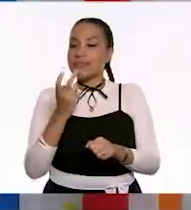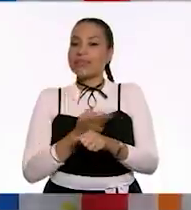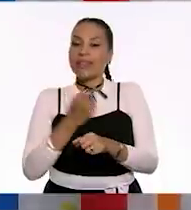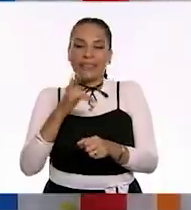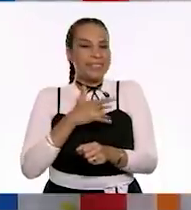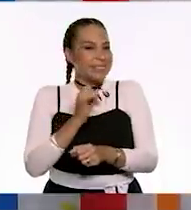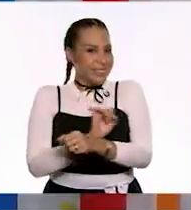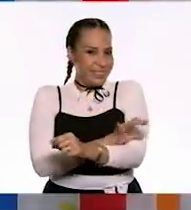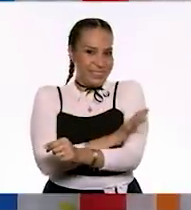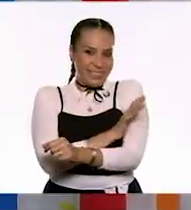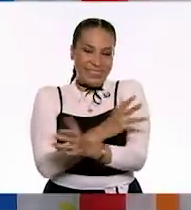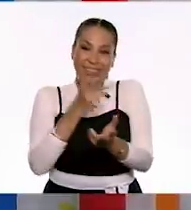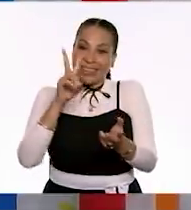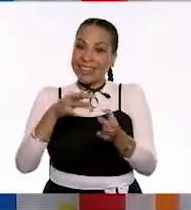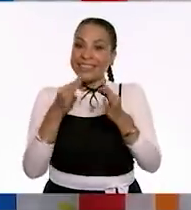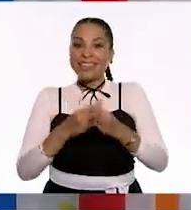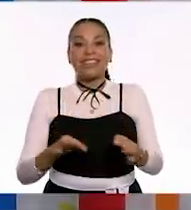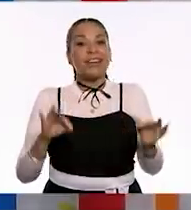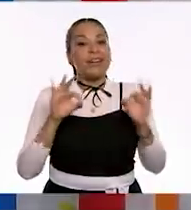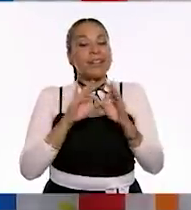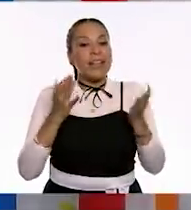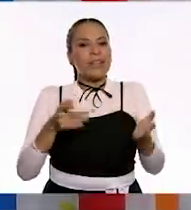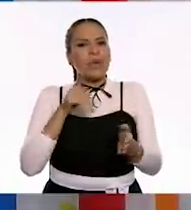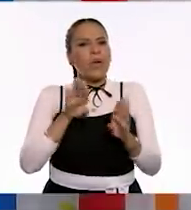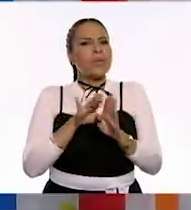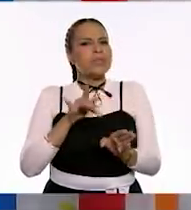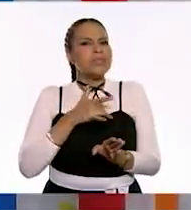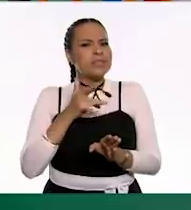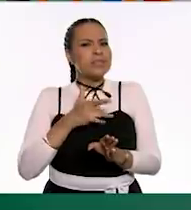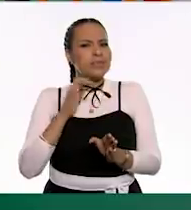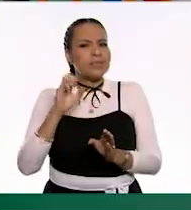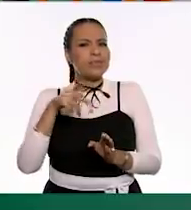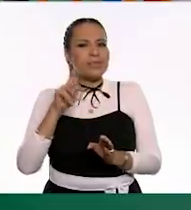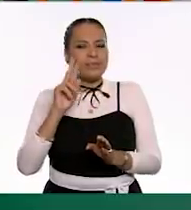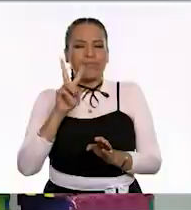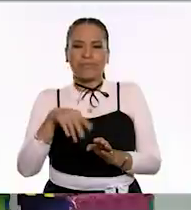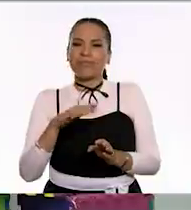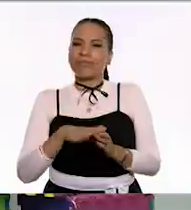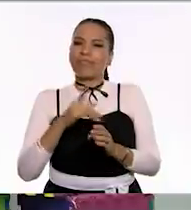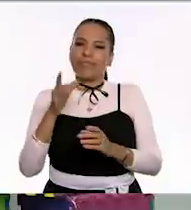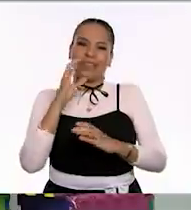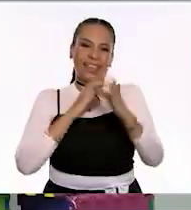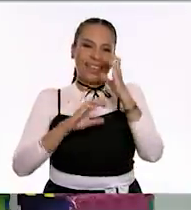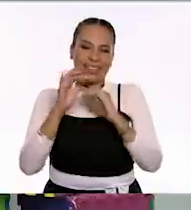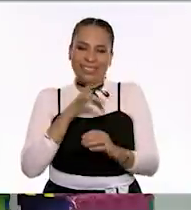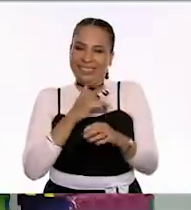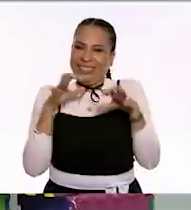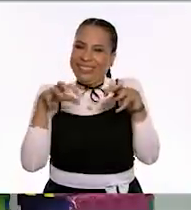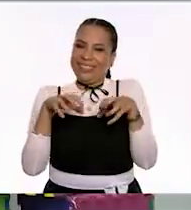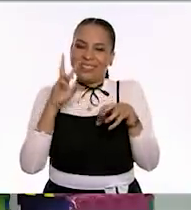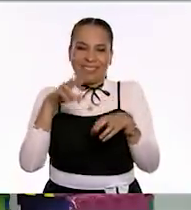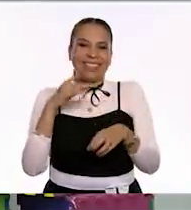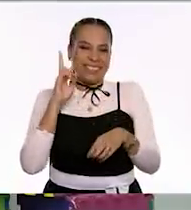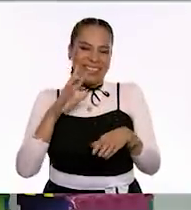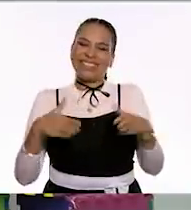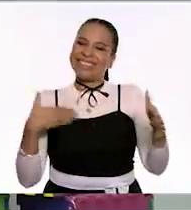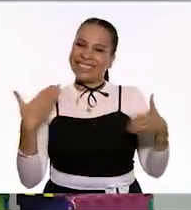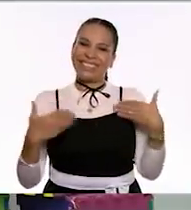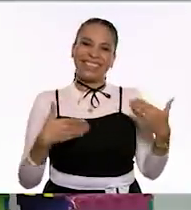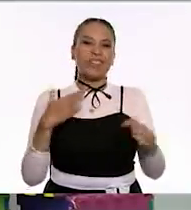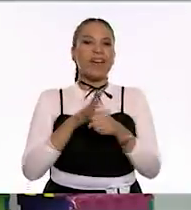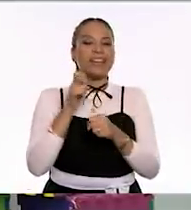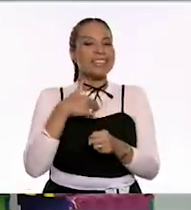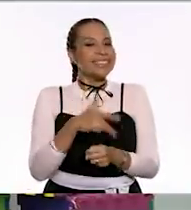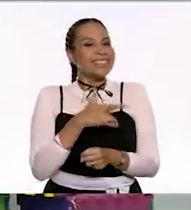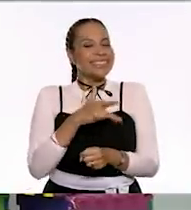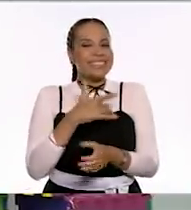De la emoción, que es lo importante. ¿Tú cómo te sentiste, Eric? Ay, es que aunque fuera una canción terrorífica, estaba muy divertida y por eso